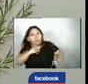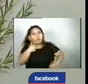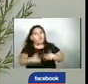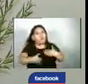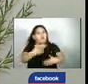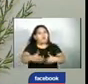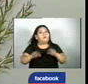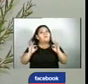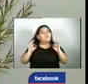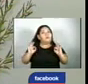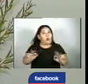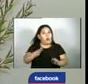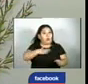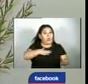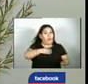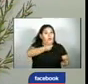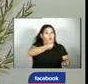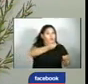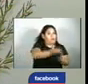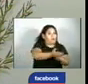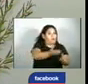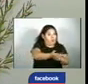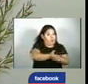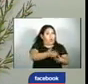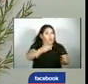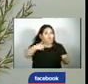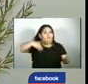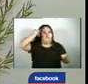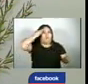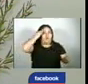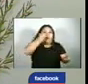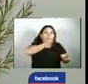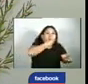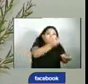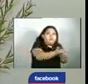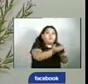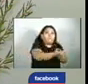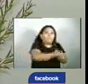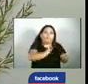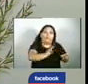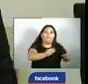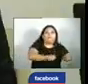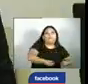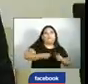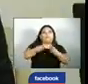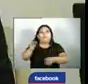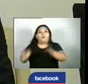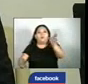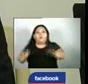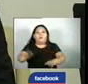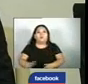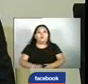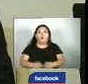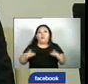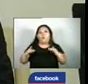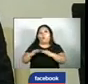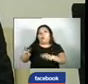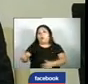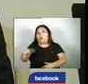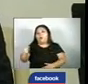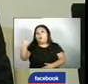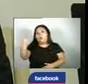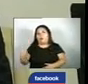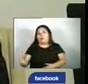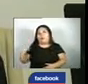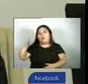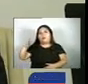mejor que quienes tengan información y sobre todo quienes tengan los archivos, cooperen con la justicia. Al igual que él, Víctor Rodríguez,